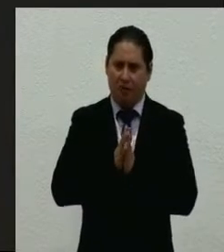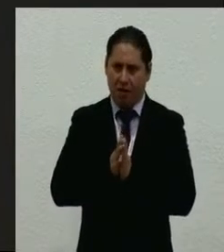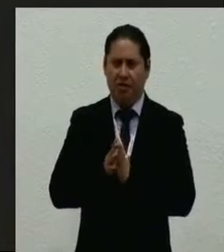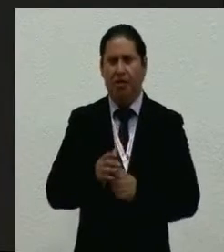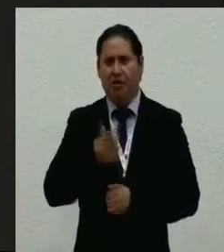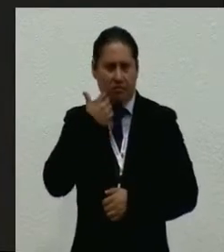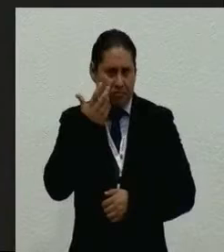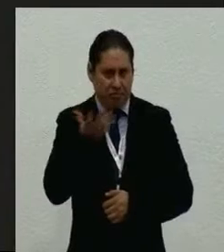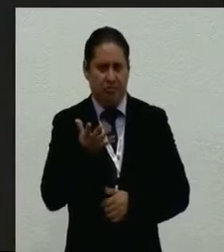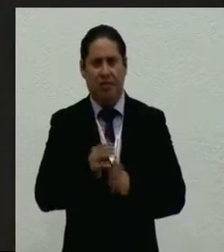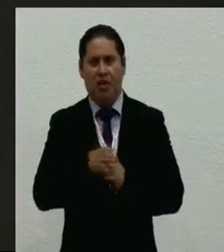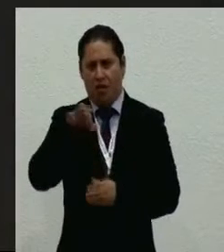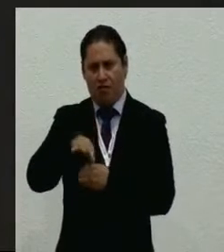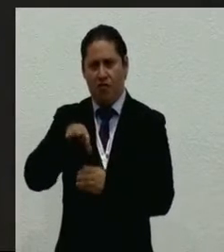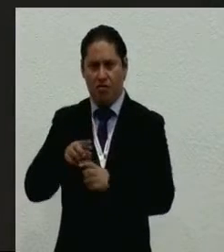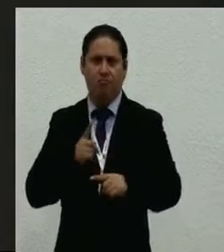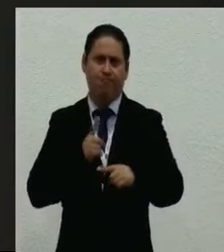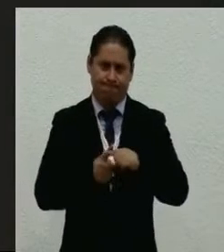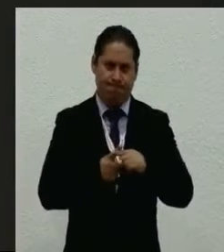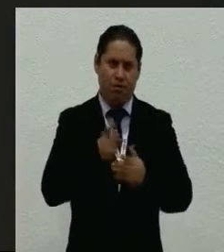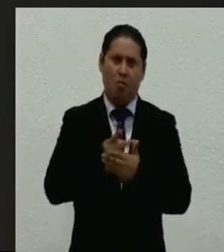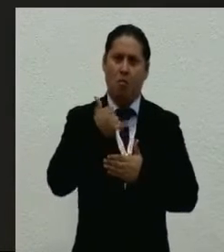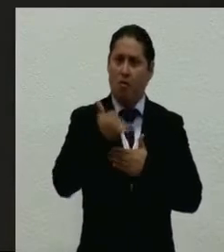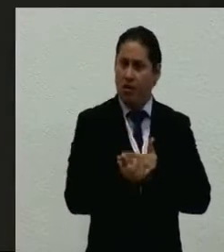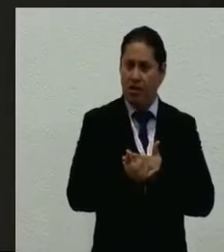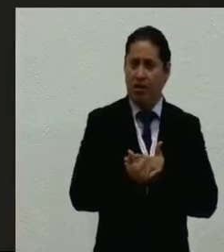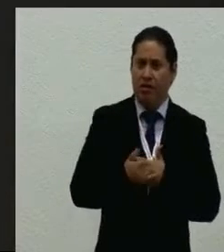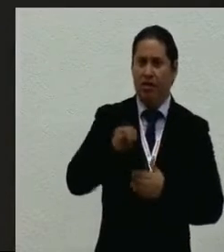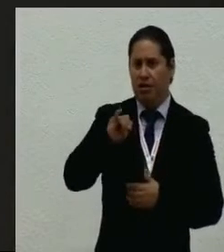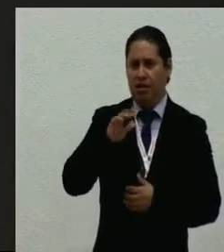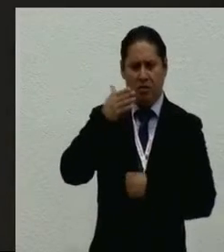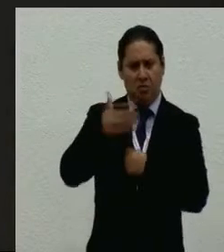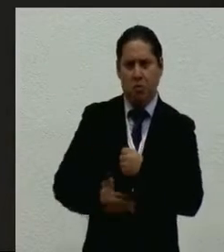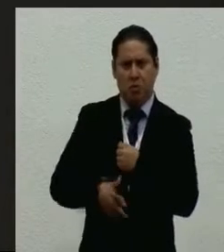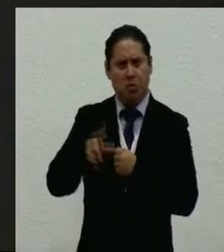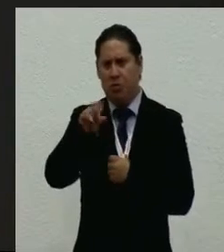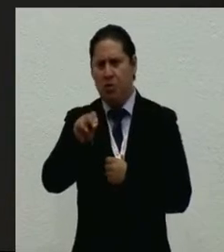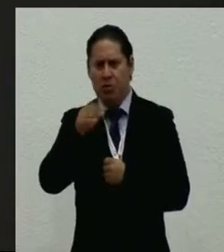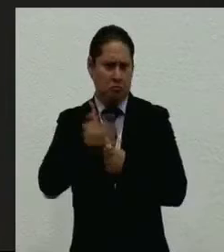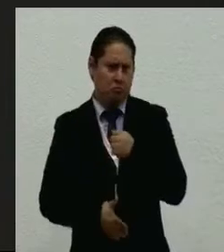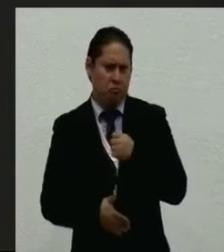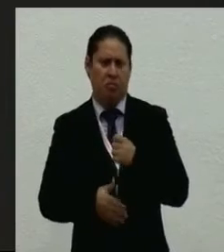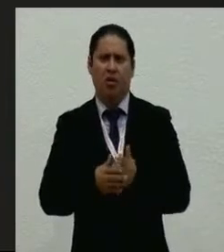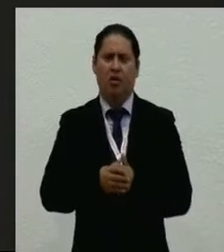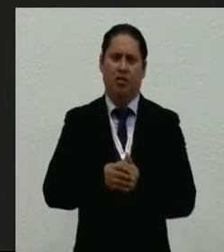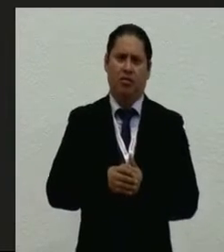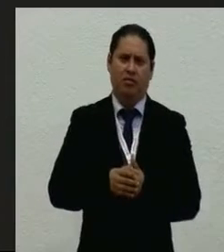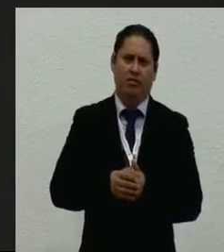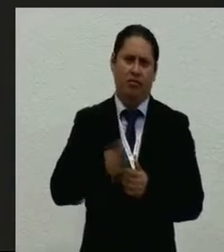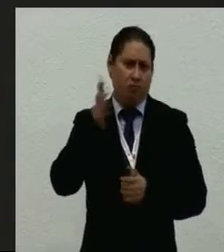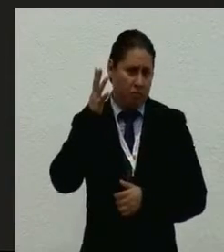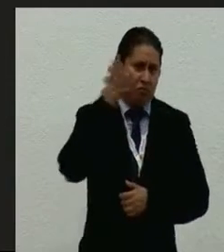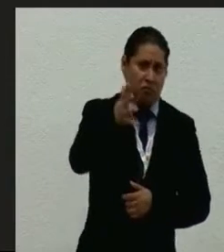que pudiéramos votar a favor en este proyecto y que esto no se termine aquí. Será motivo de